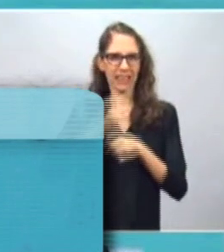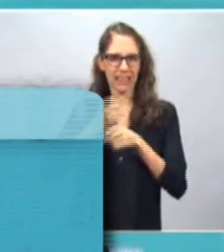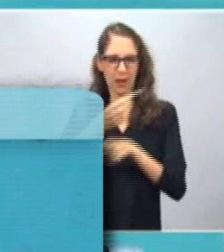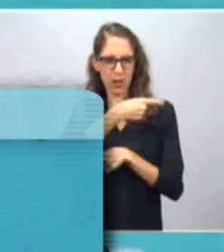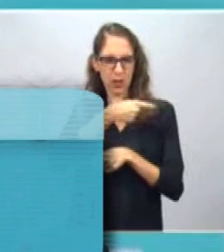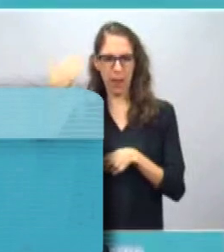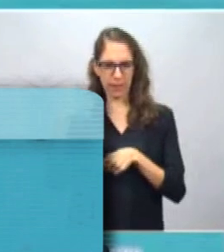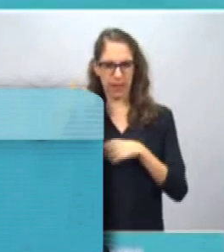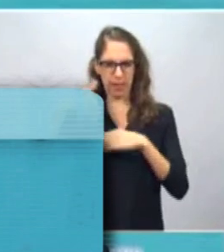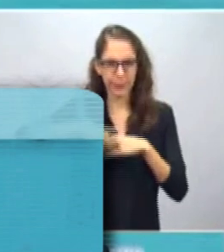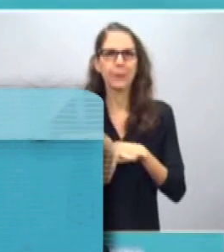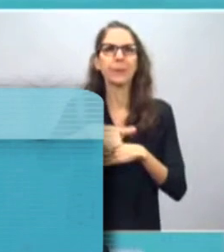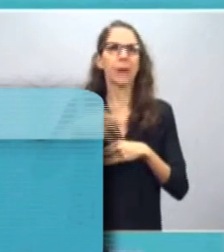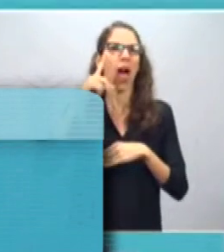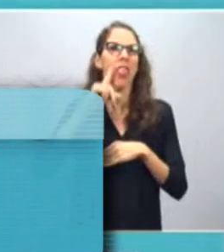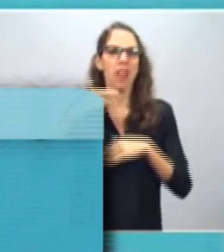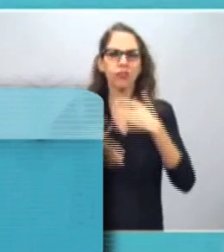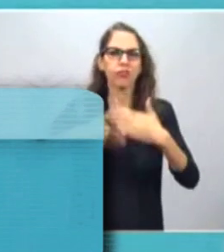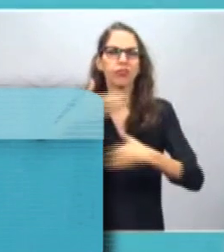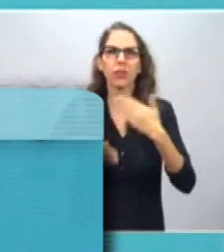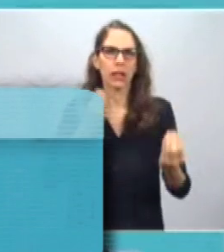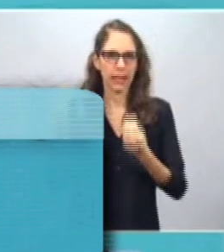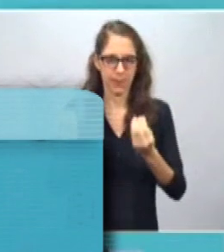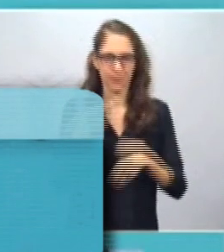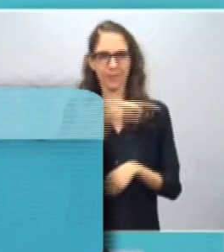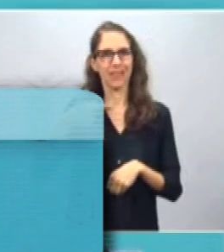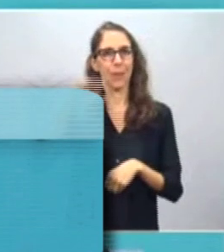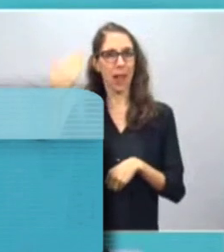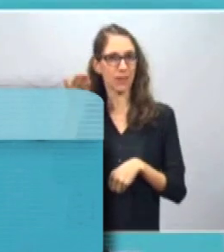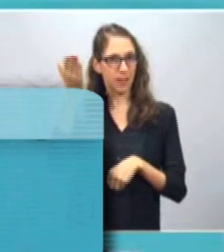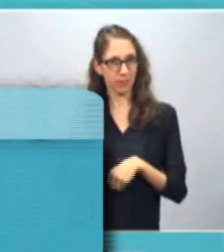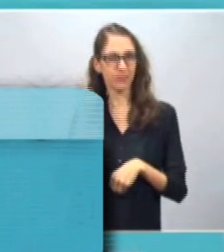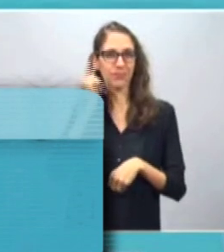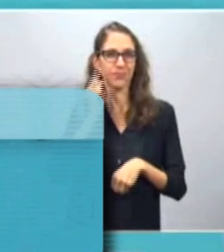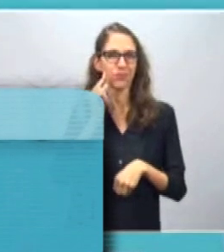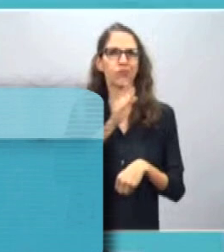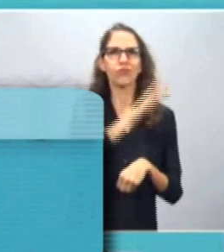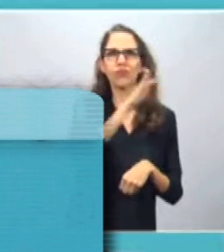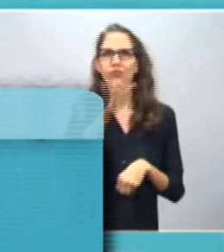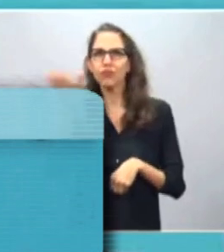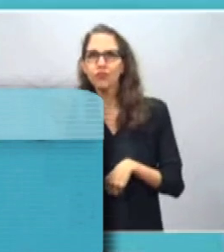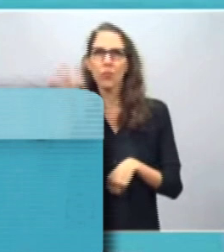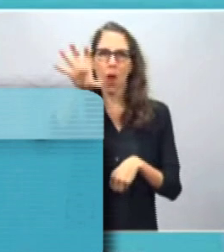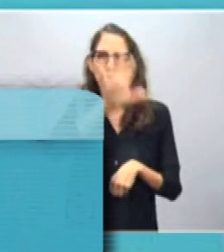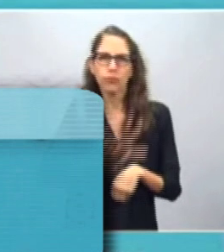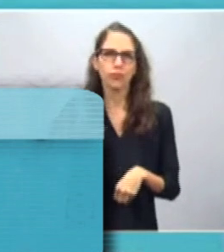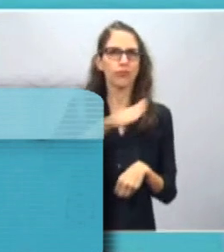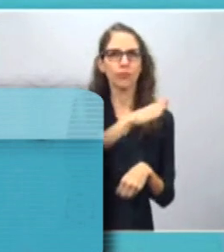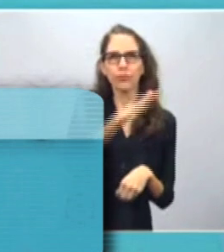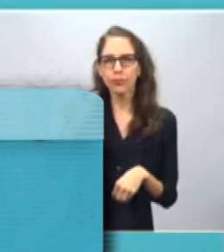que tiene prevista para esta semana. La semana pasada el gobernador estuvo en varias localidades del interior